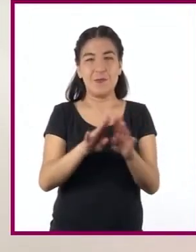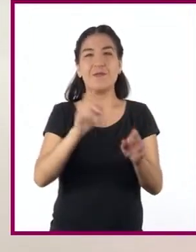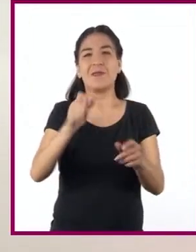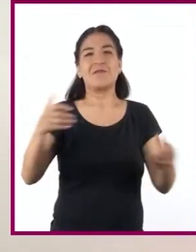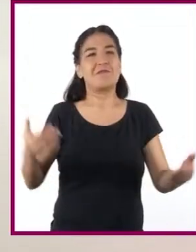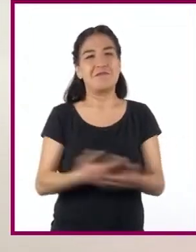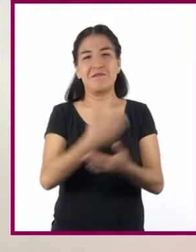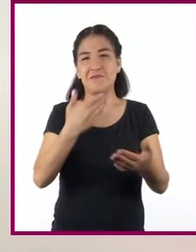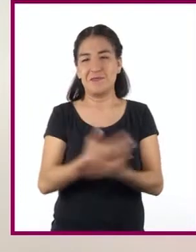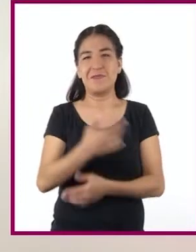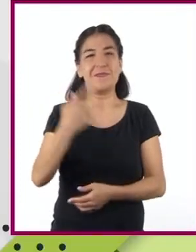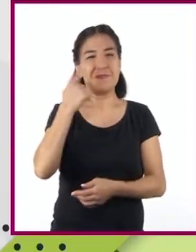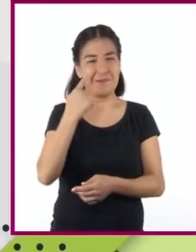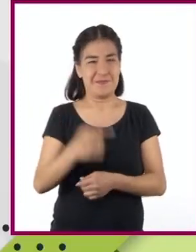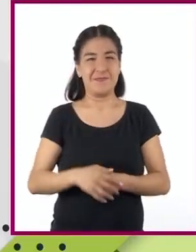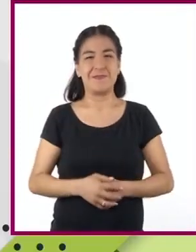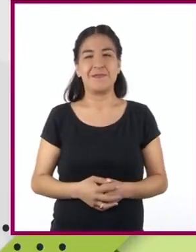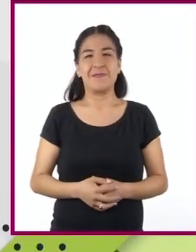enorme. Veamos.